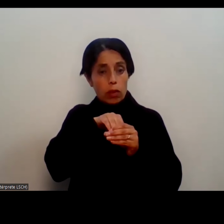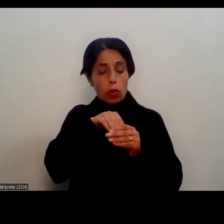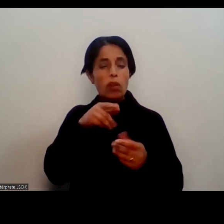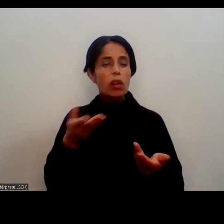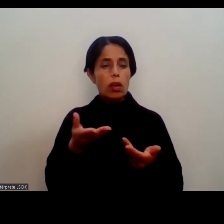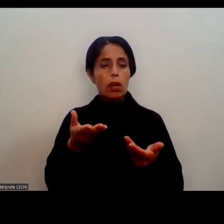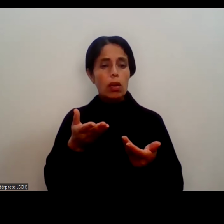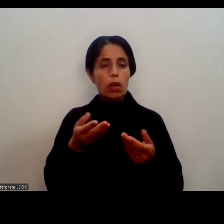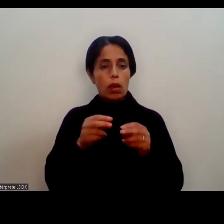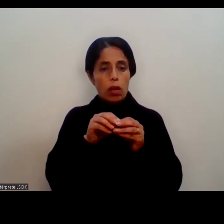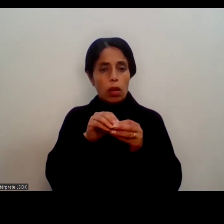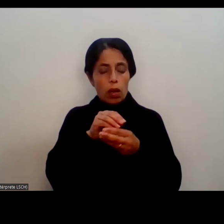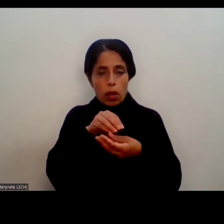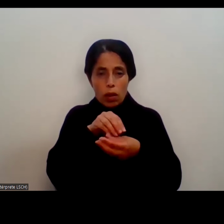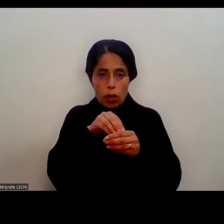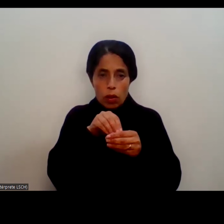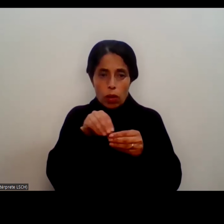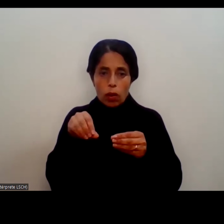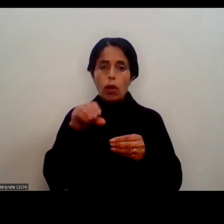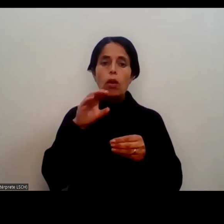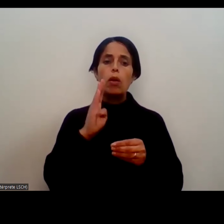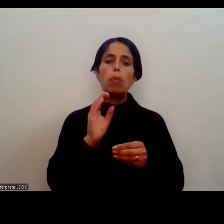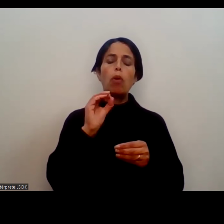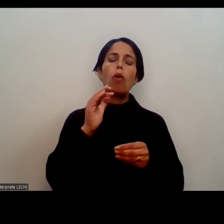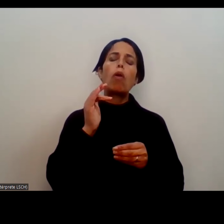residuos de bufotenina,